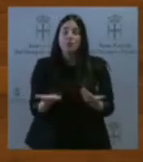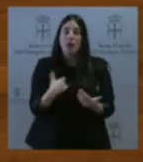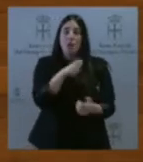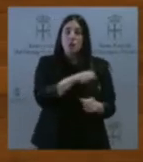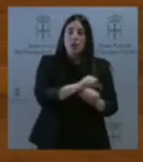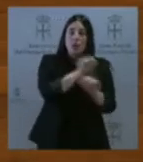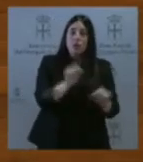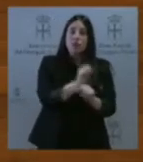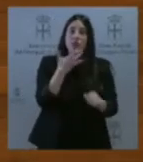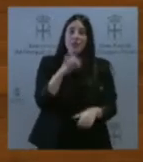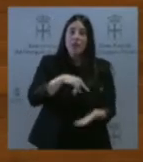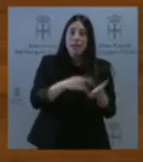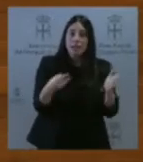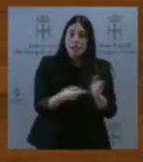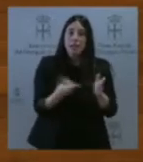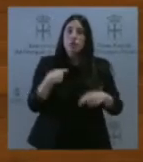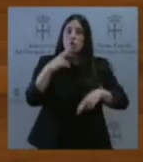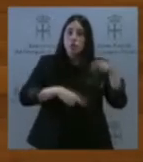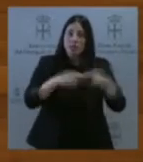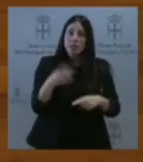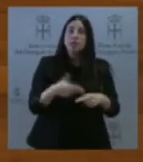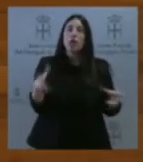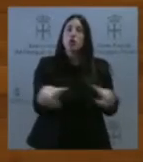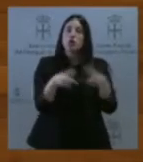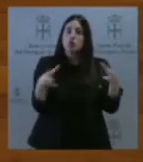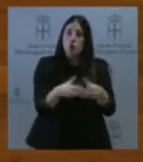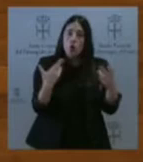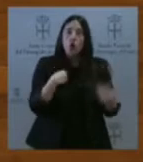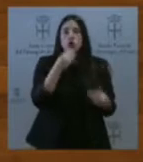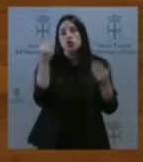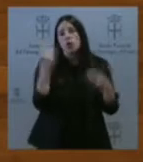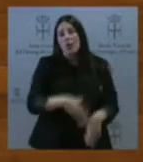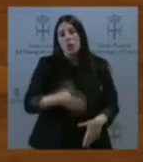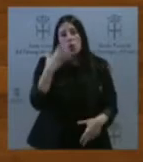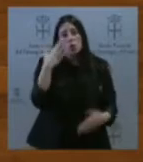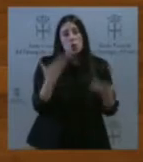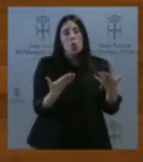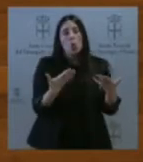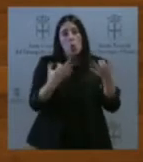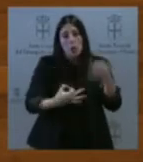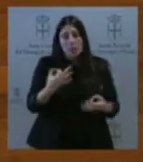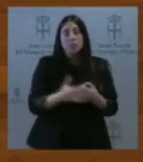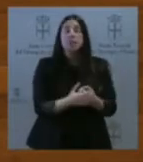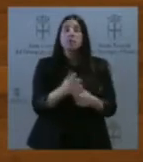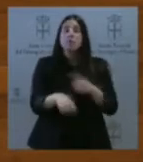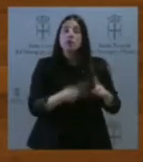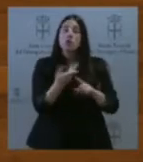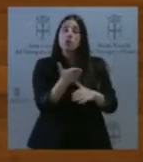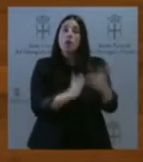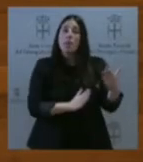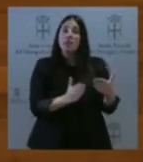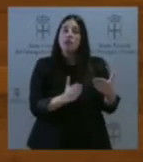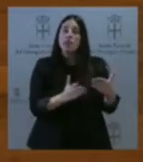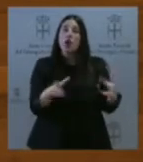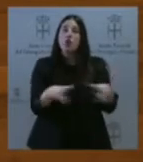sociólogos, juristas, historiadores, académicos y una parte nada desdeñable de la sociedad ovetense y asturiana, incluyendo voces de la AMSO como la